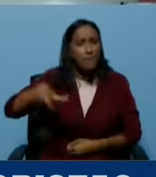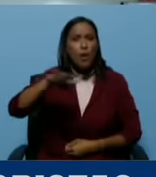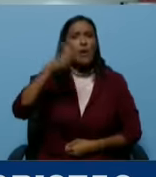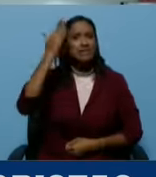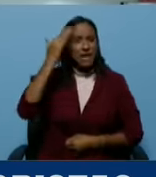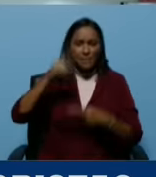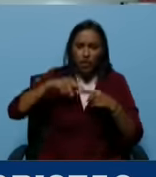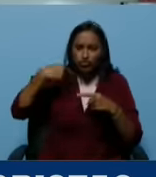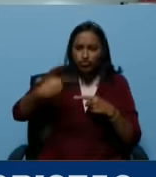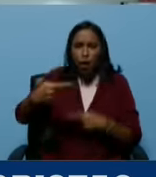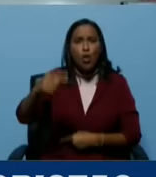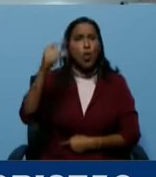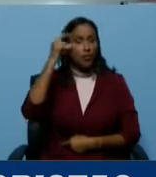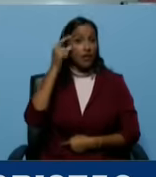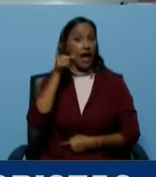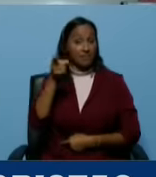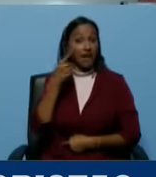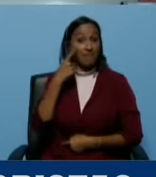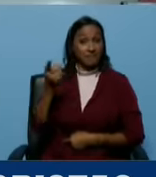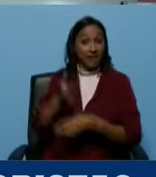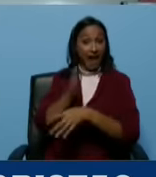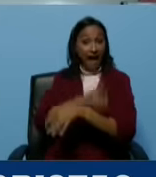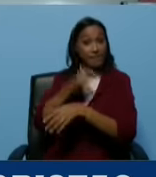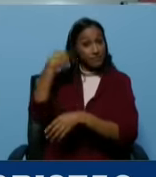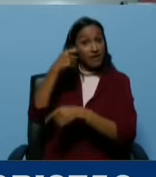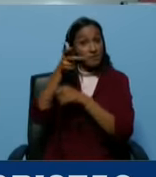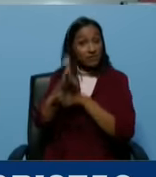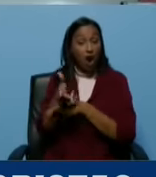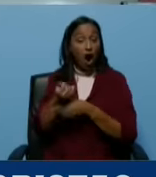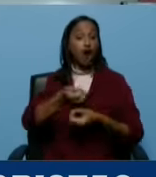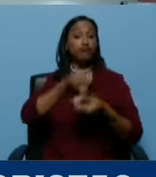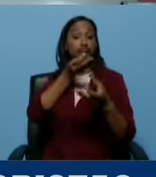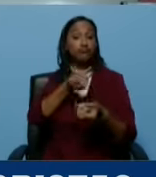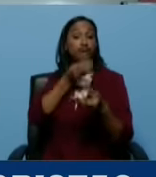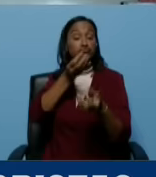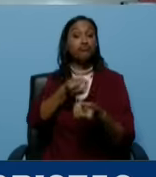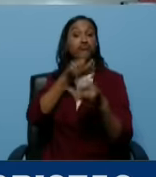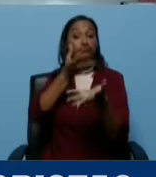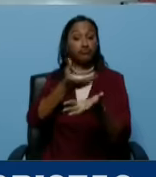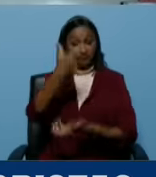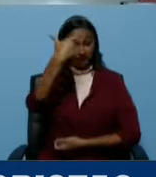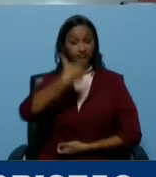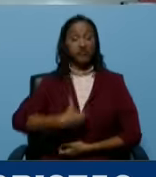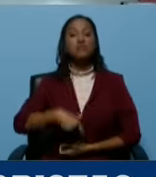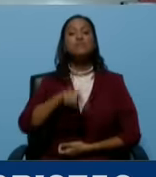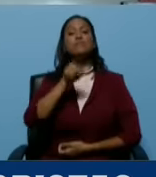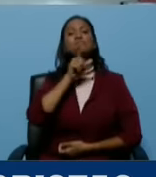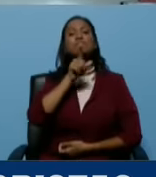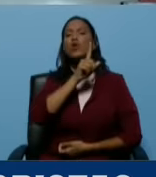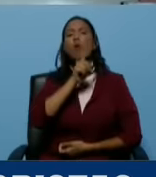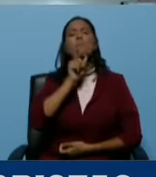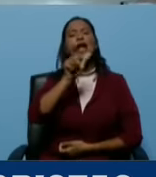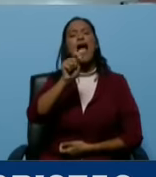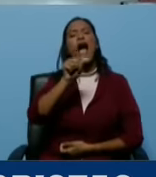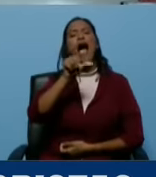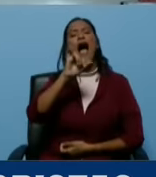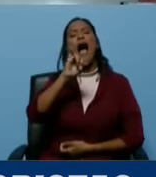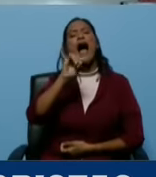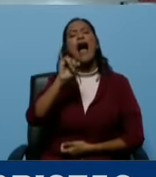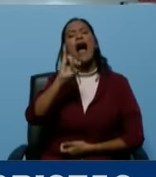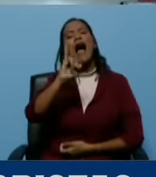la confesión de este monstruo conocido como alias Valle, Pran del Rodeo